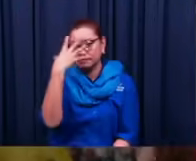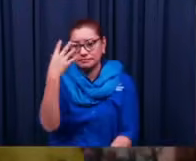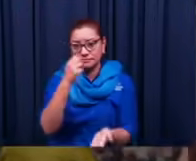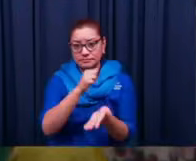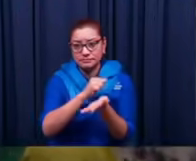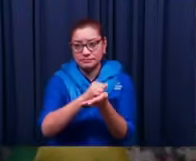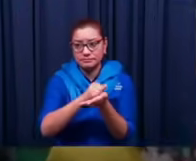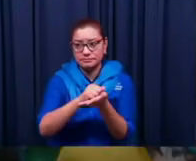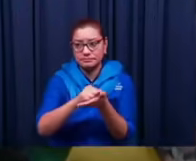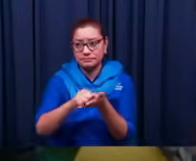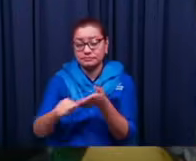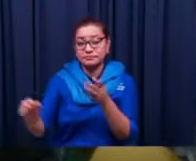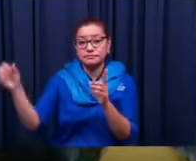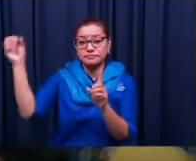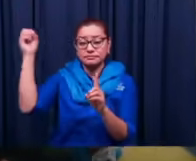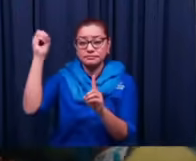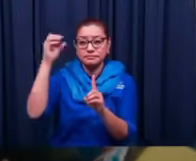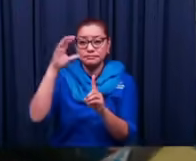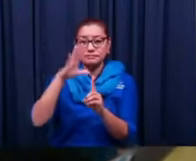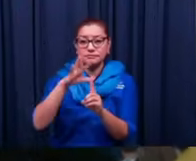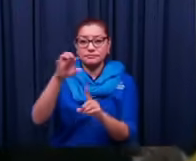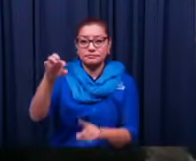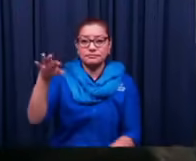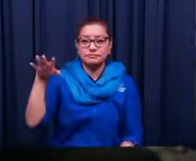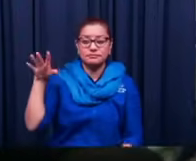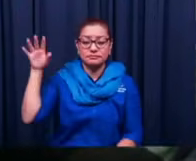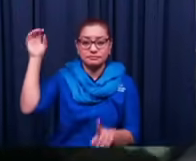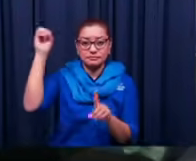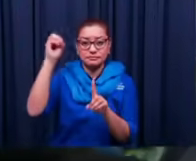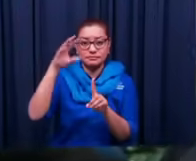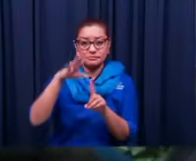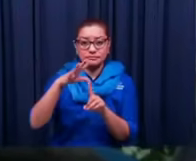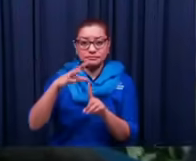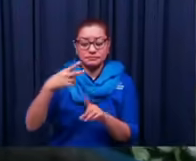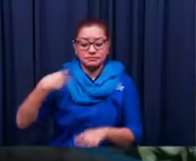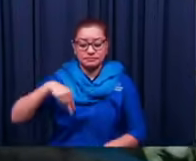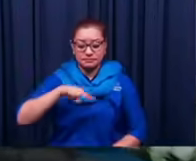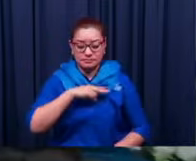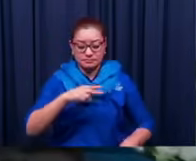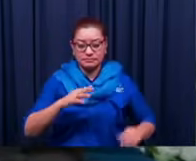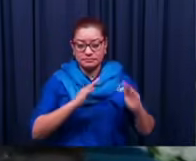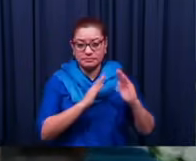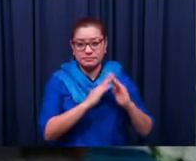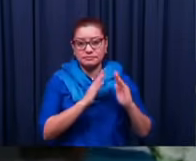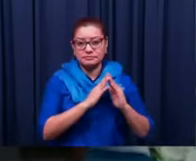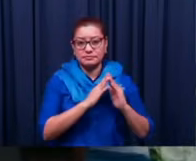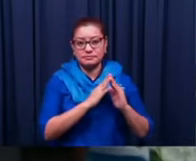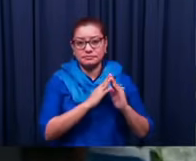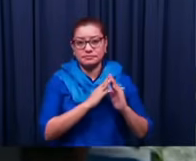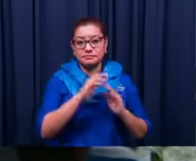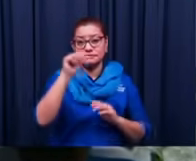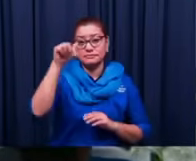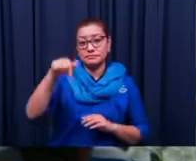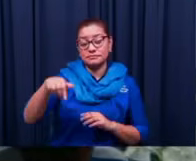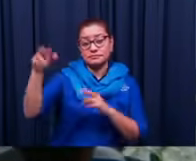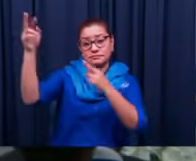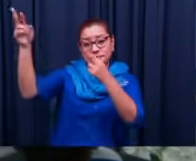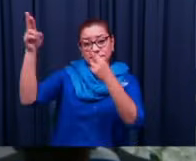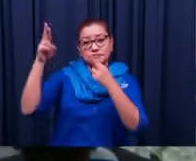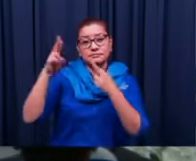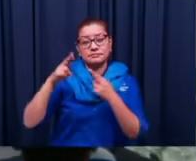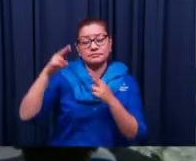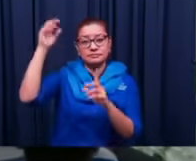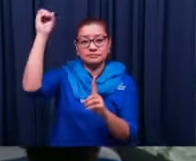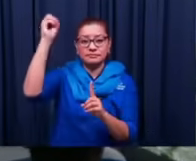Santo bendito. Que haya paz, que haya bendición en nuestros hogares. Recibamos la bendición apostólica que viene de parte de Dios.